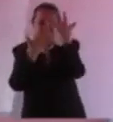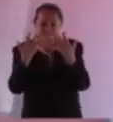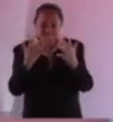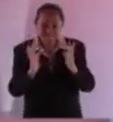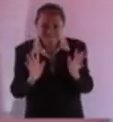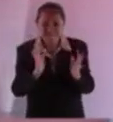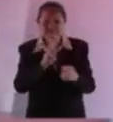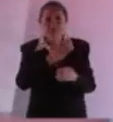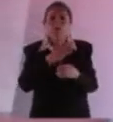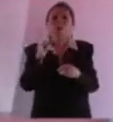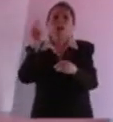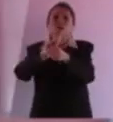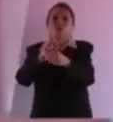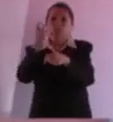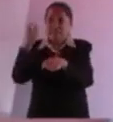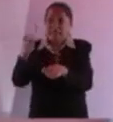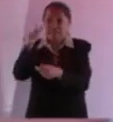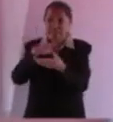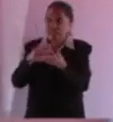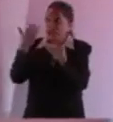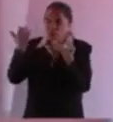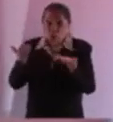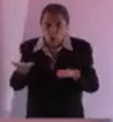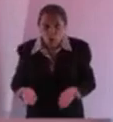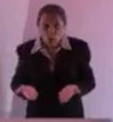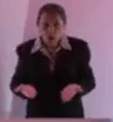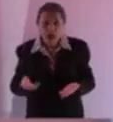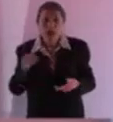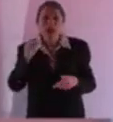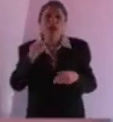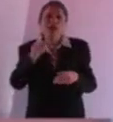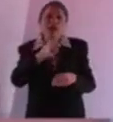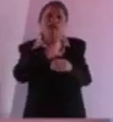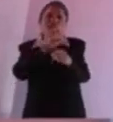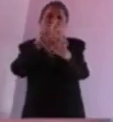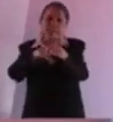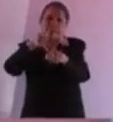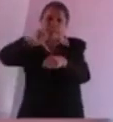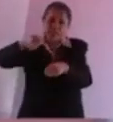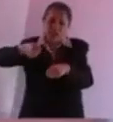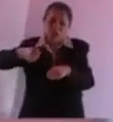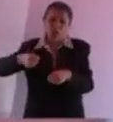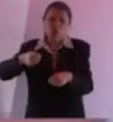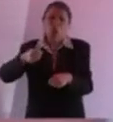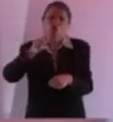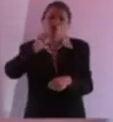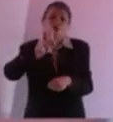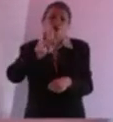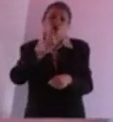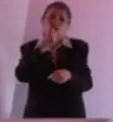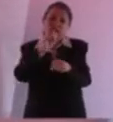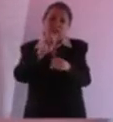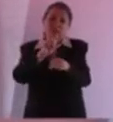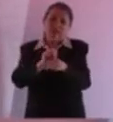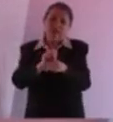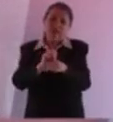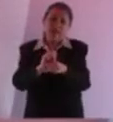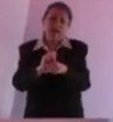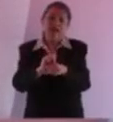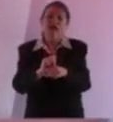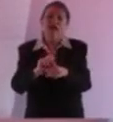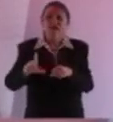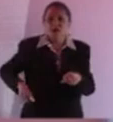bienvenidos a este recinto. Saludo de manera especial a Ariadna Montiel Reyes, secretaria del Bienestar del Gobierno de